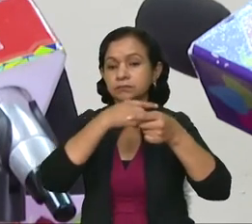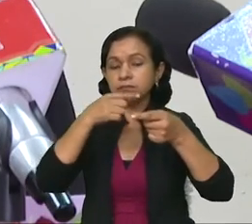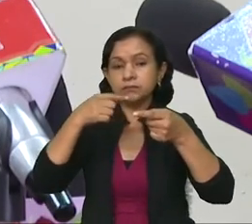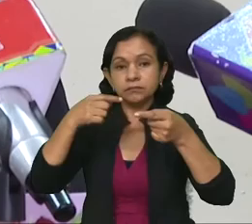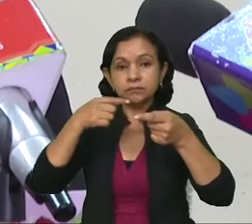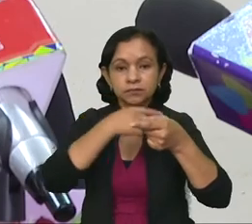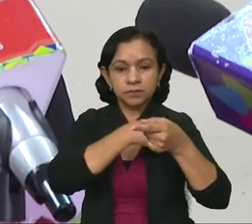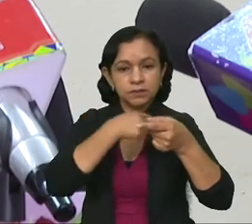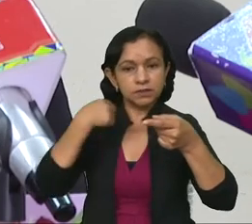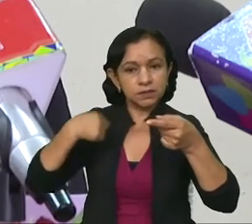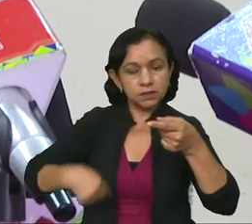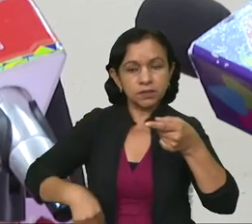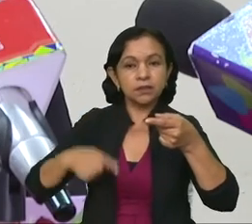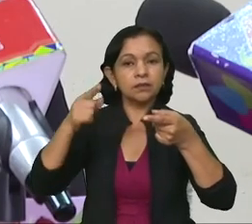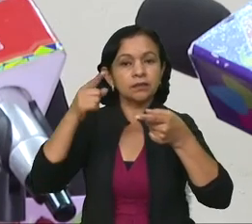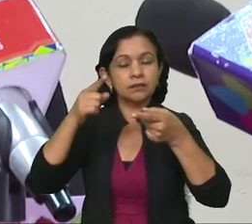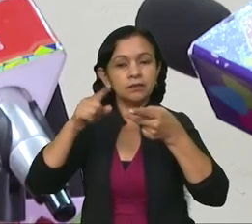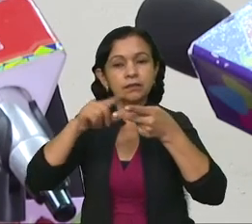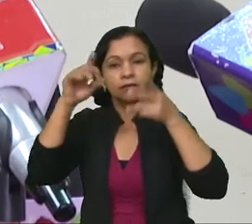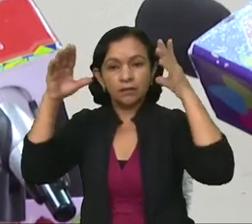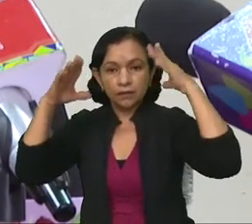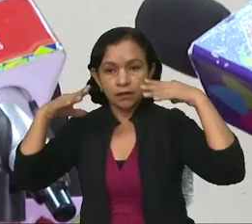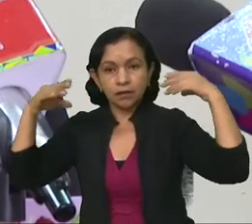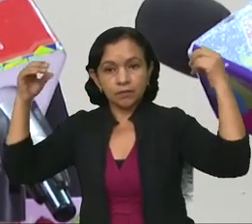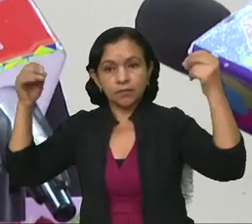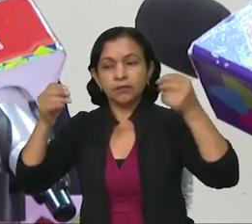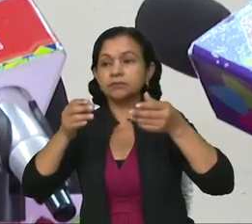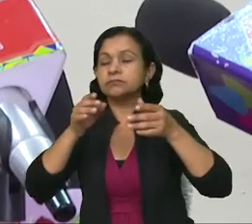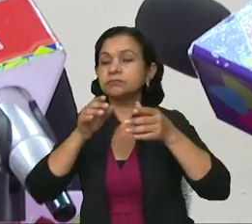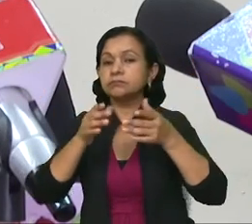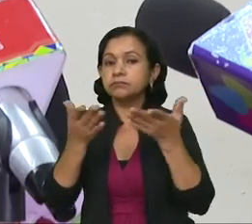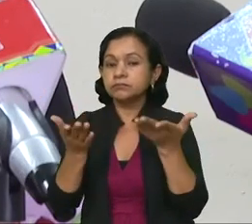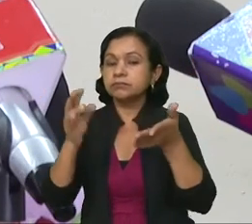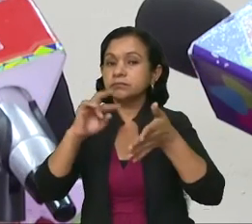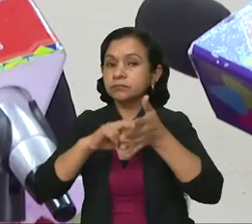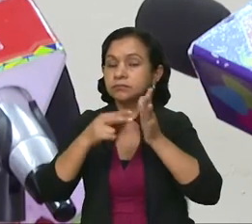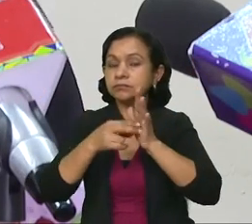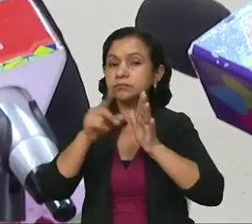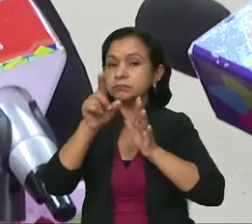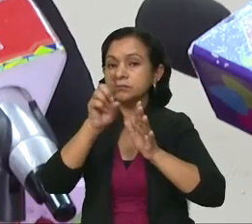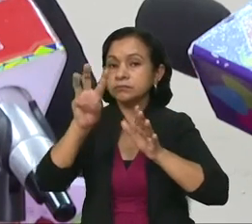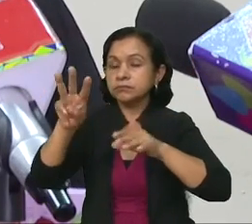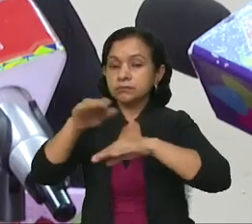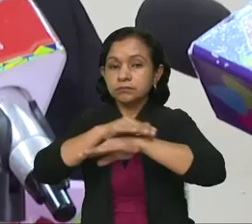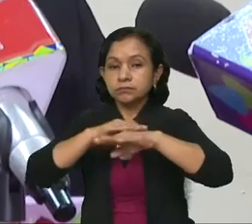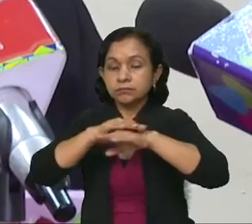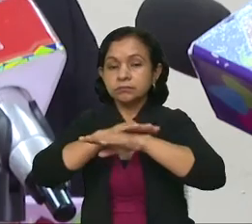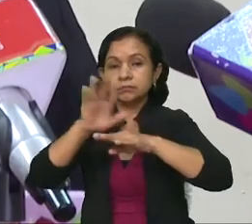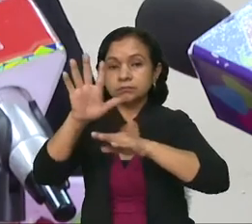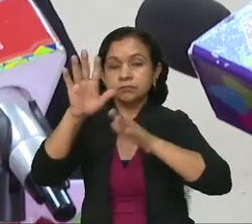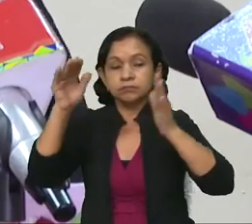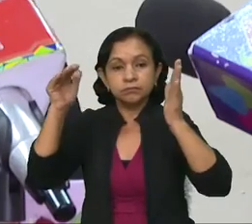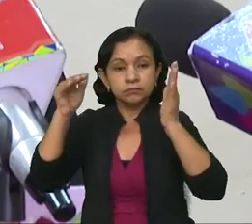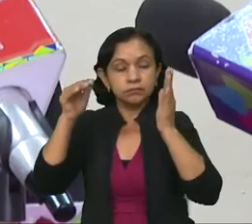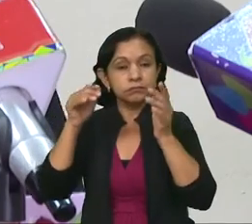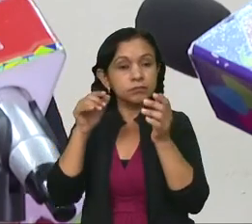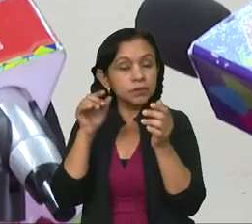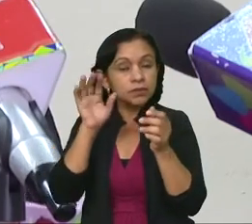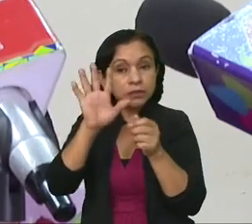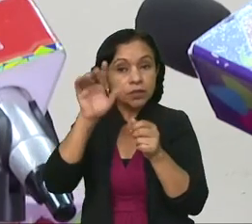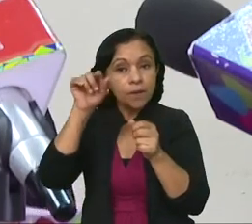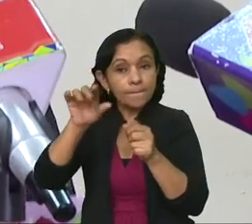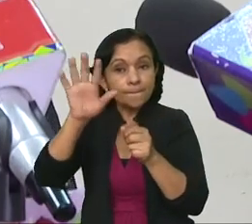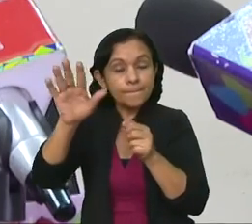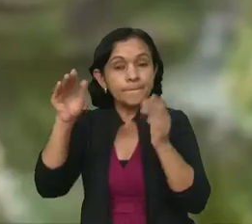Japón principalmente, y que significaron estos 13 permisos más de 5.4 millones de córdobas a la